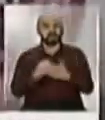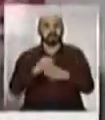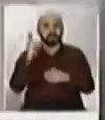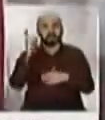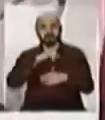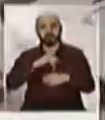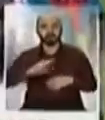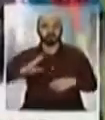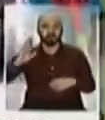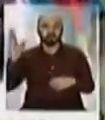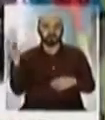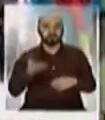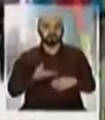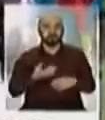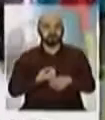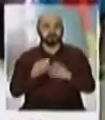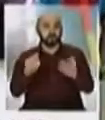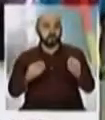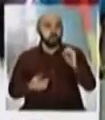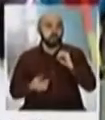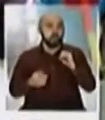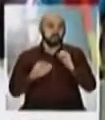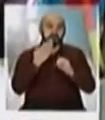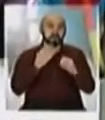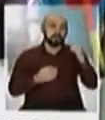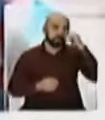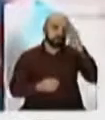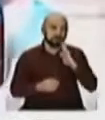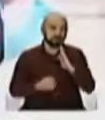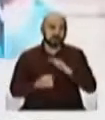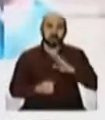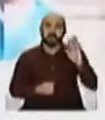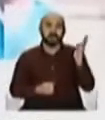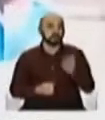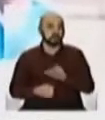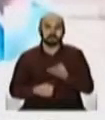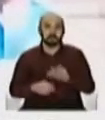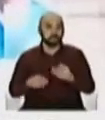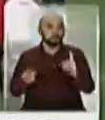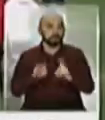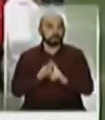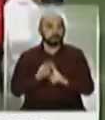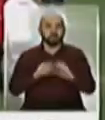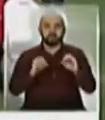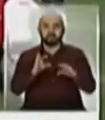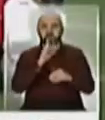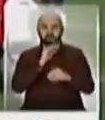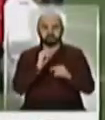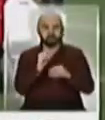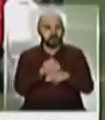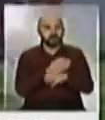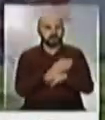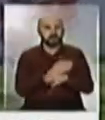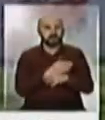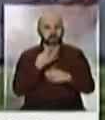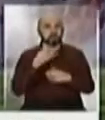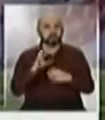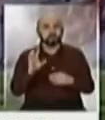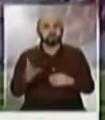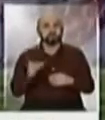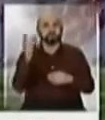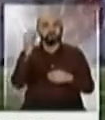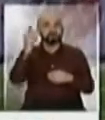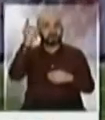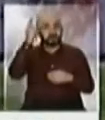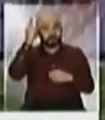suspender la fecha en Perú. O que en Brasil cancelaron un juego a 10 minutos del arranque. Sao Paulo en la cancha se enteró que Goiás,